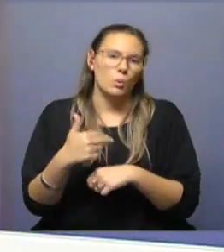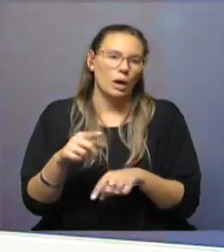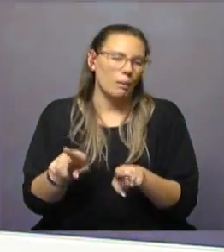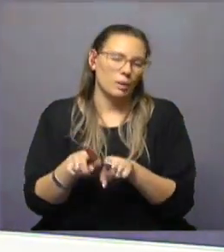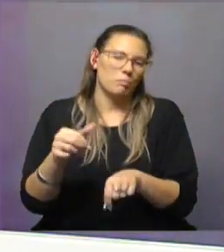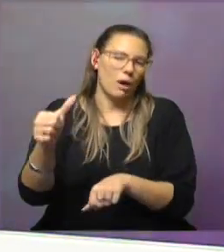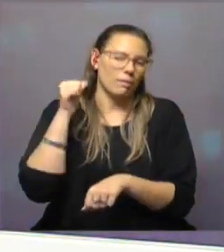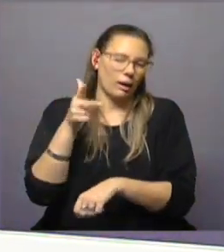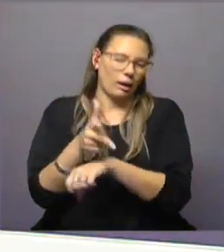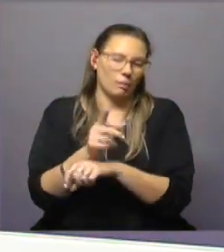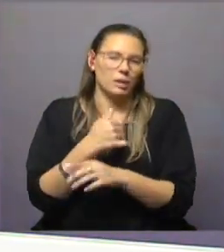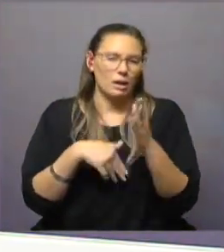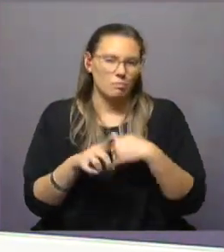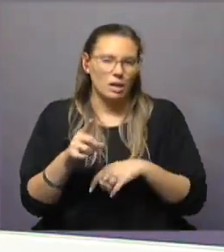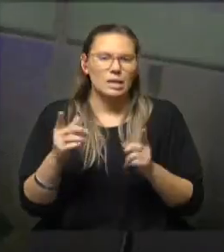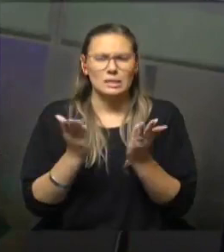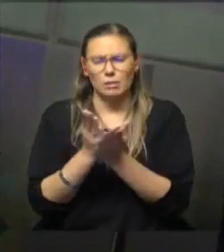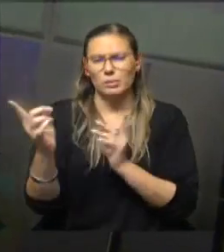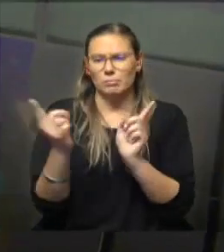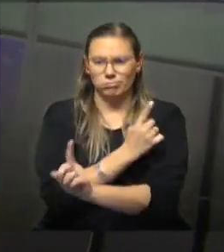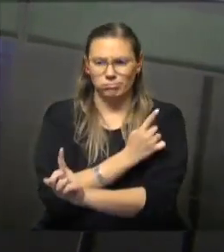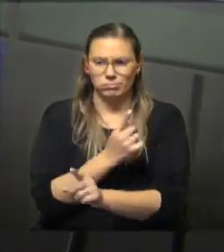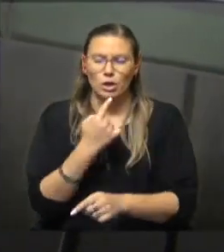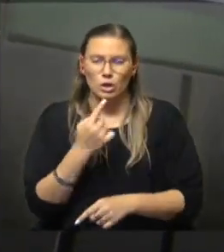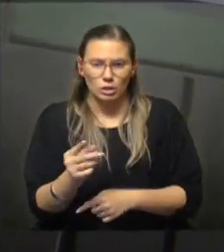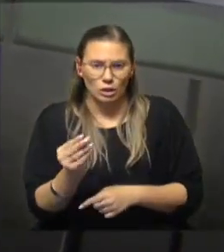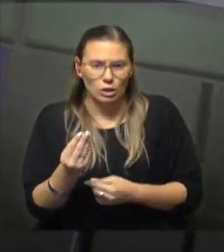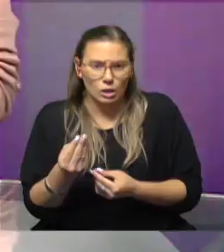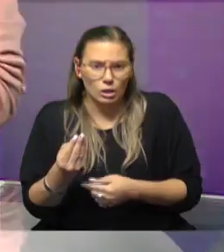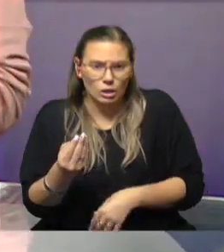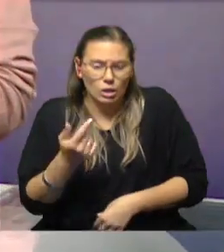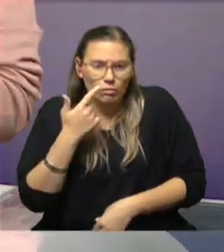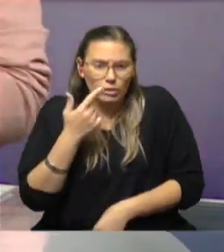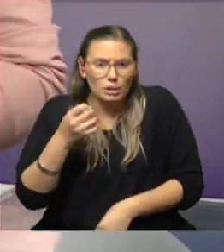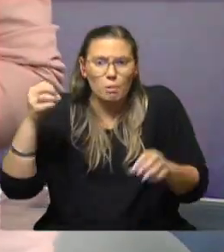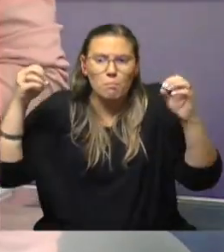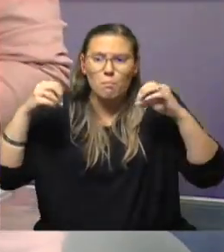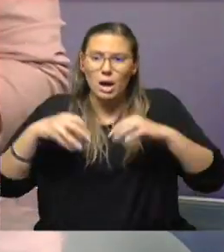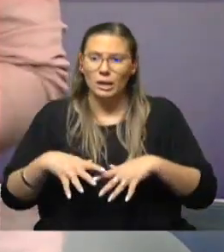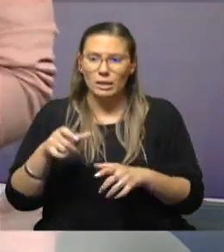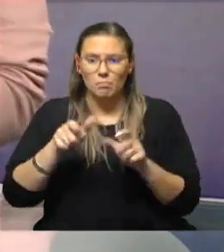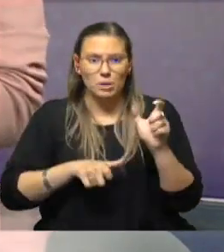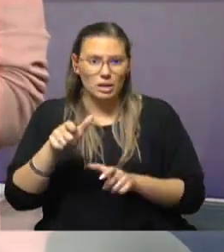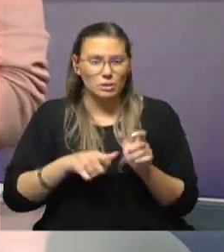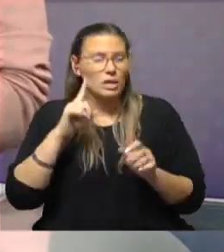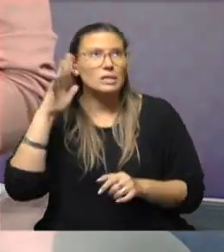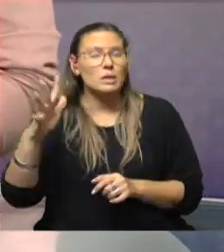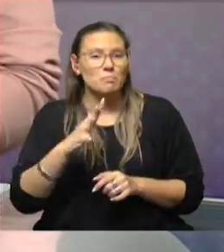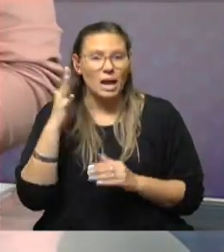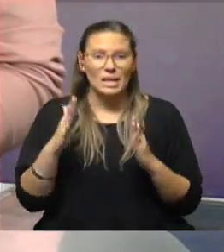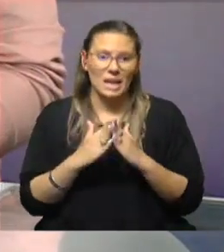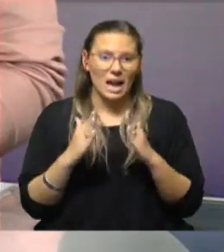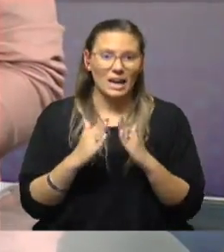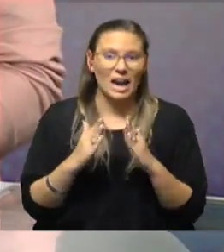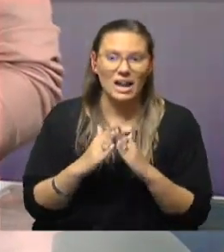de cámara. Obviamente. Y nos cruzamos todo el tiempo. No dije mucho. Pero le robás la magia. La gente está ilusionada en la casa. La magia que